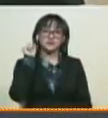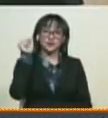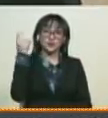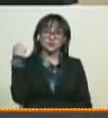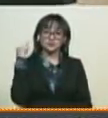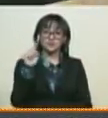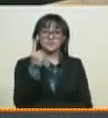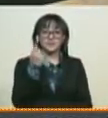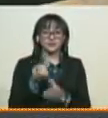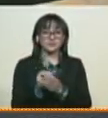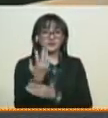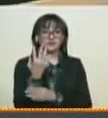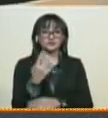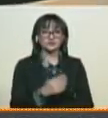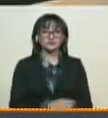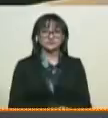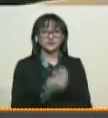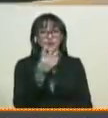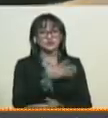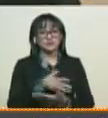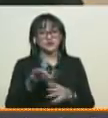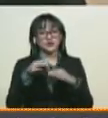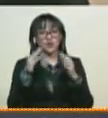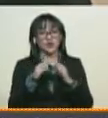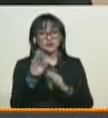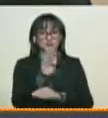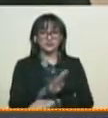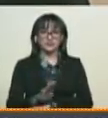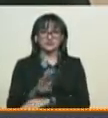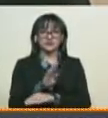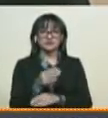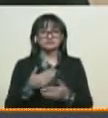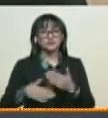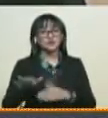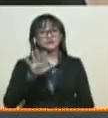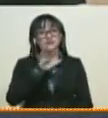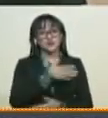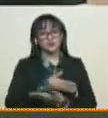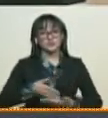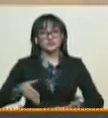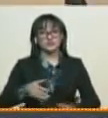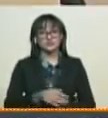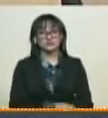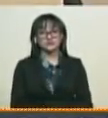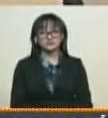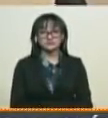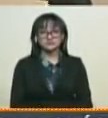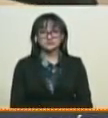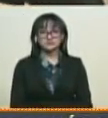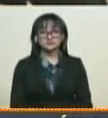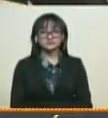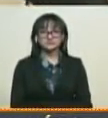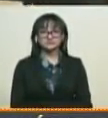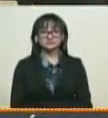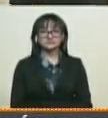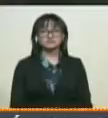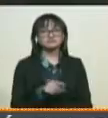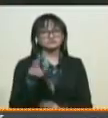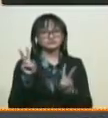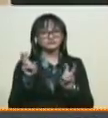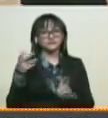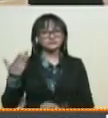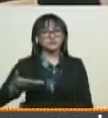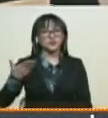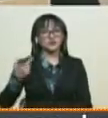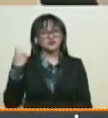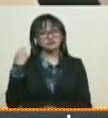pasado 1 de mayo. 4 millones de hogares protegidos y vamos a los 5 millones. ¿No? Era uno de los temas importantes que